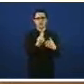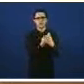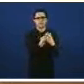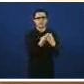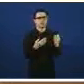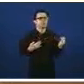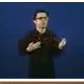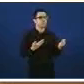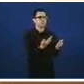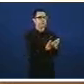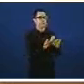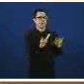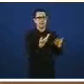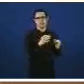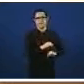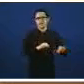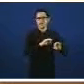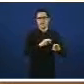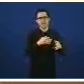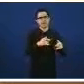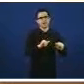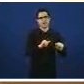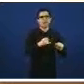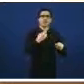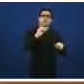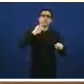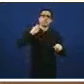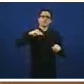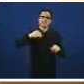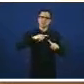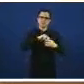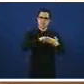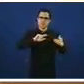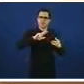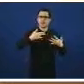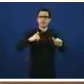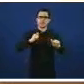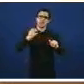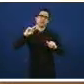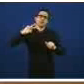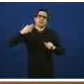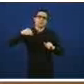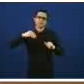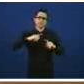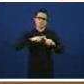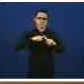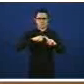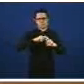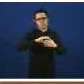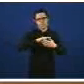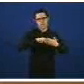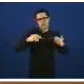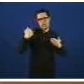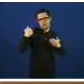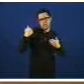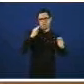nada Nino presidente Da Xunta Nino vicepresidente Da Xunta Para este tipo De produtos financeiros E agora Eu ven a pedir